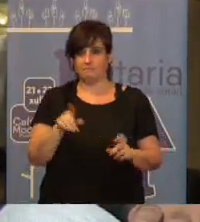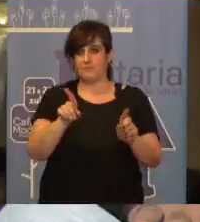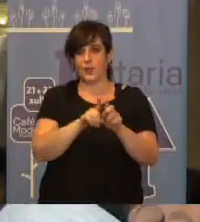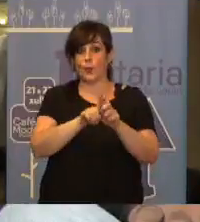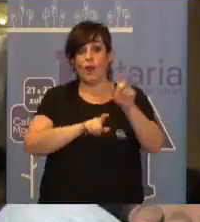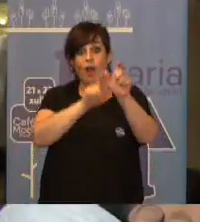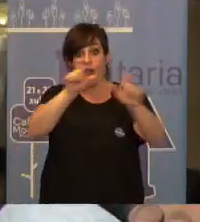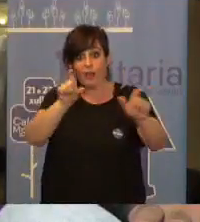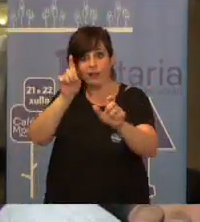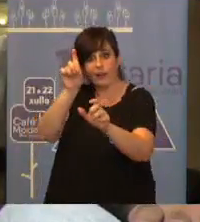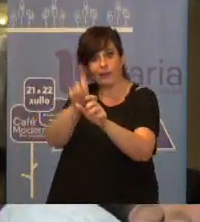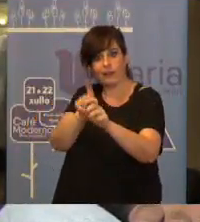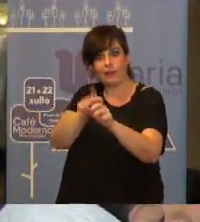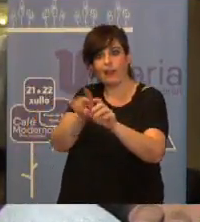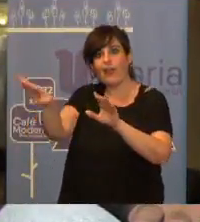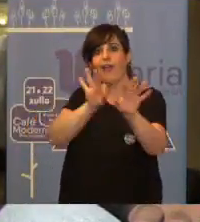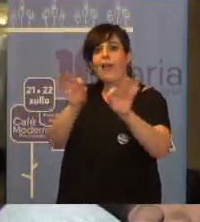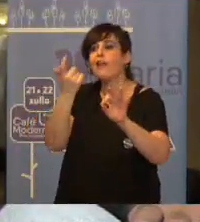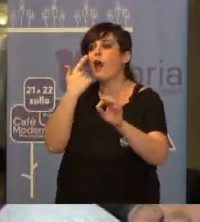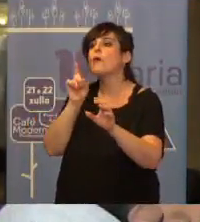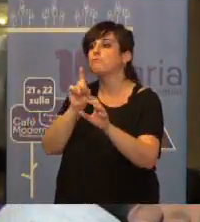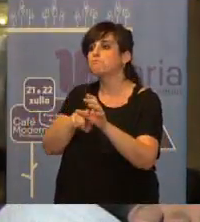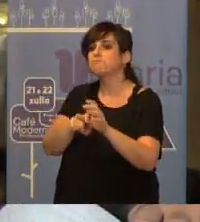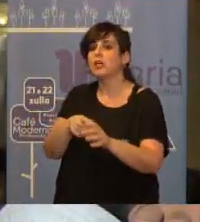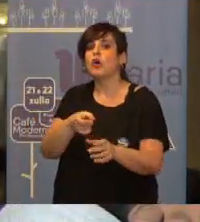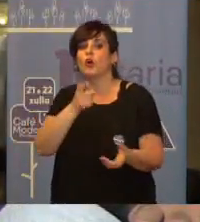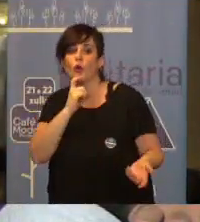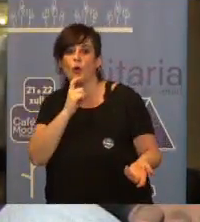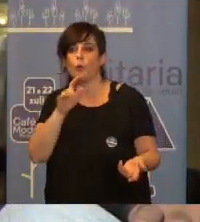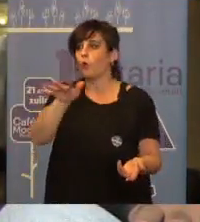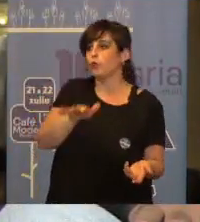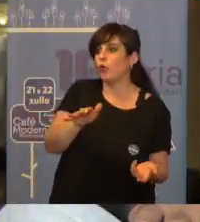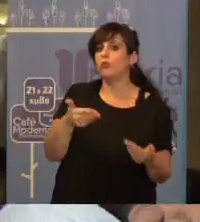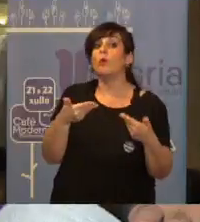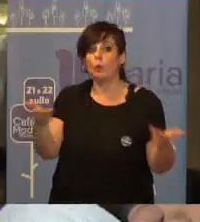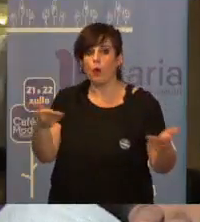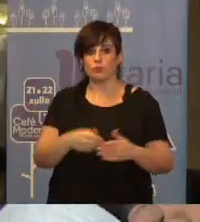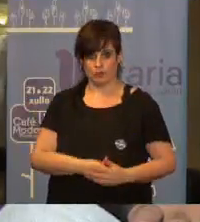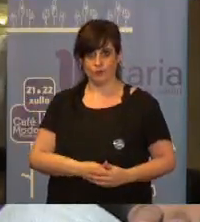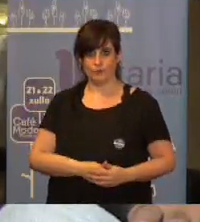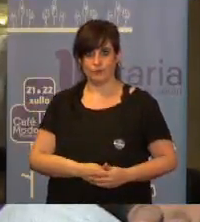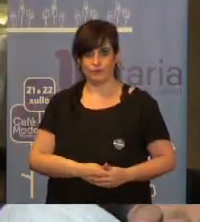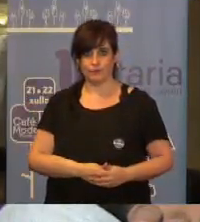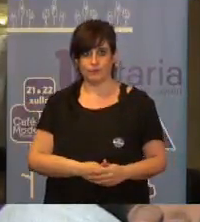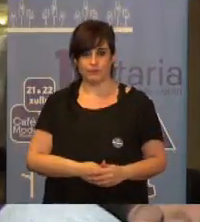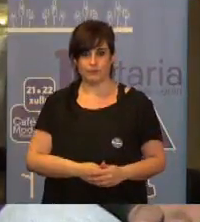militancia actual elixe cando quere participar, como quere participar, onde quere participar. Outro día,